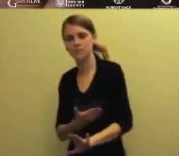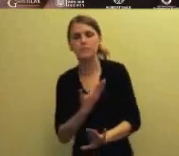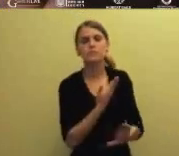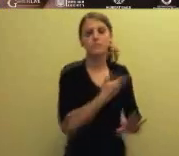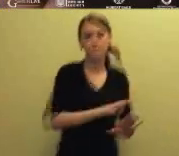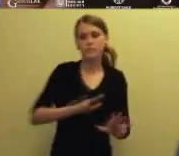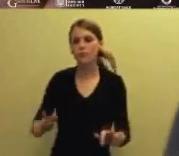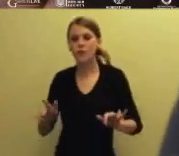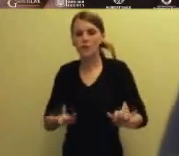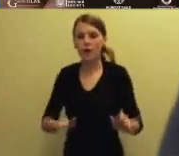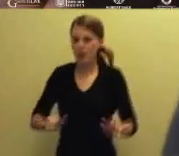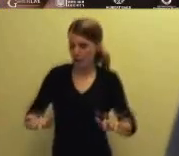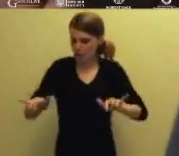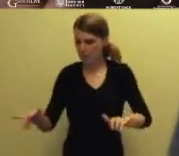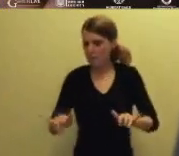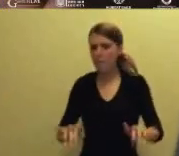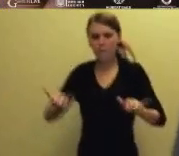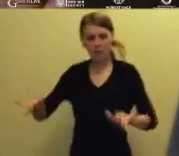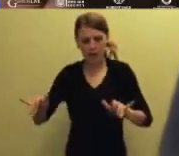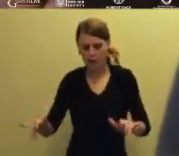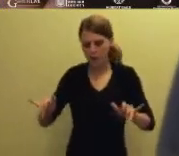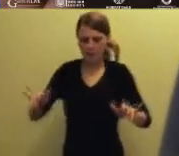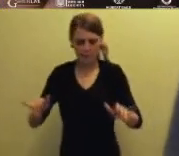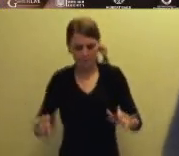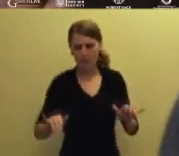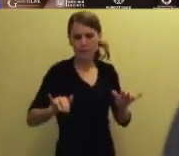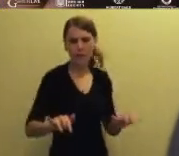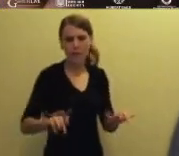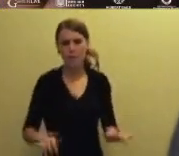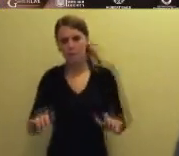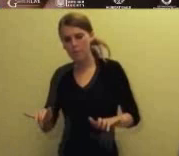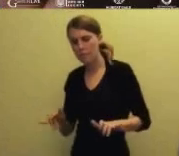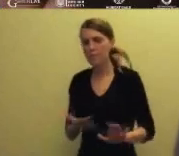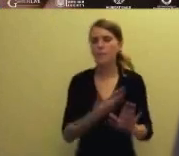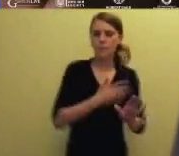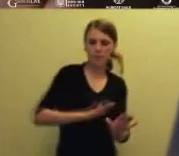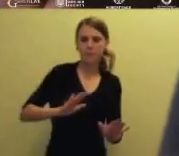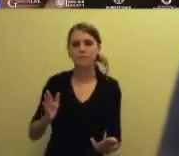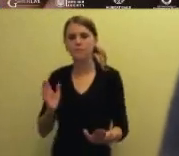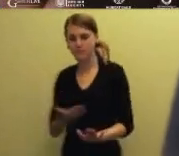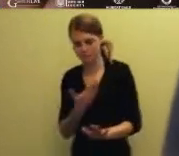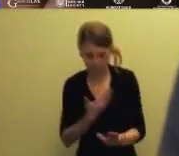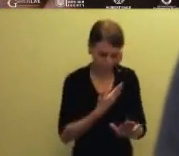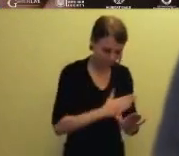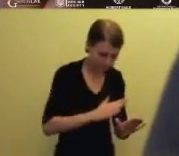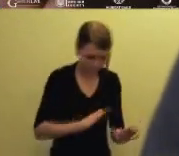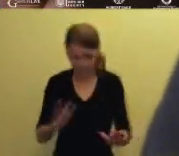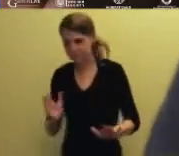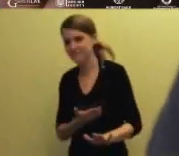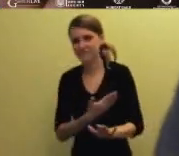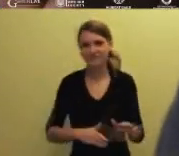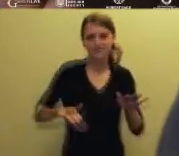las rígidas del jefe y ya está se va a liar parda no hay mucho más no hay mucho más